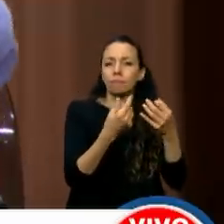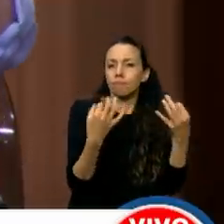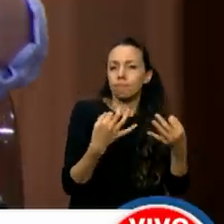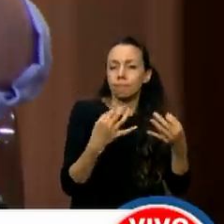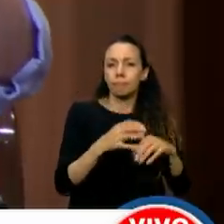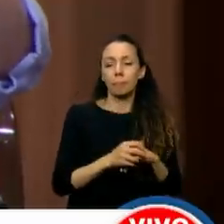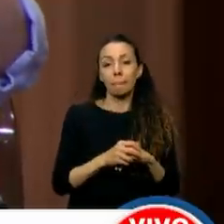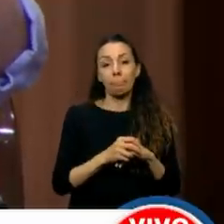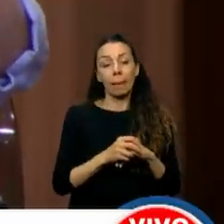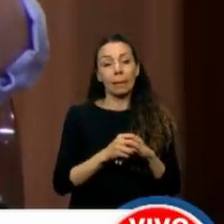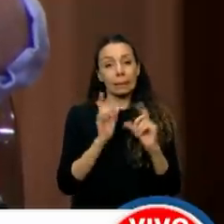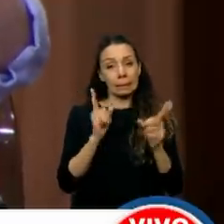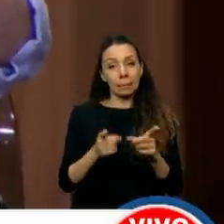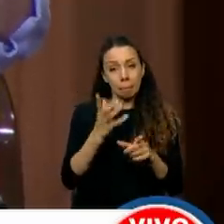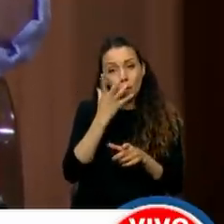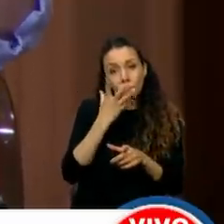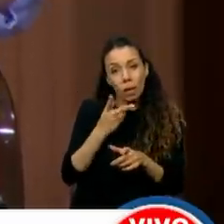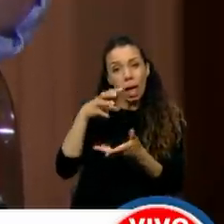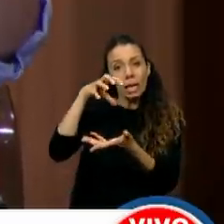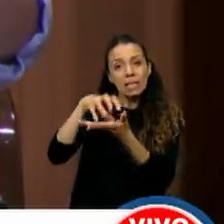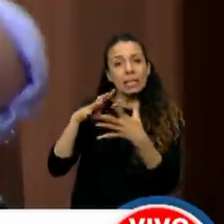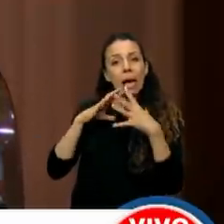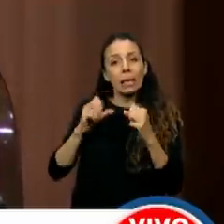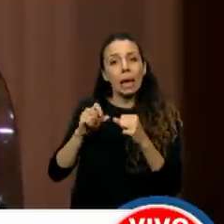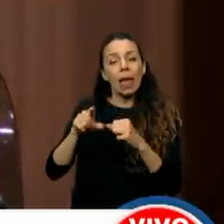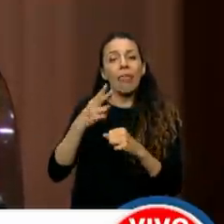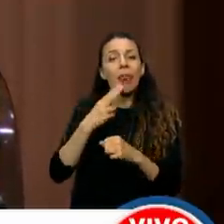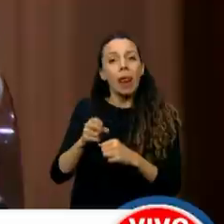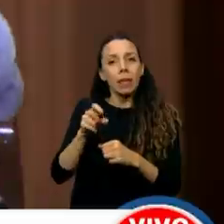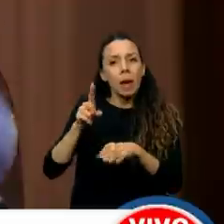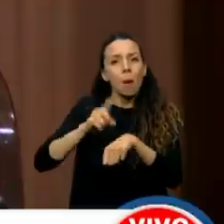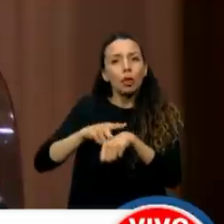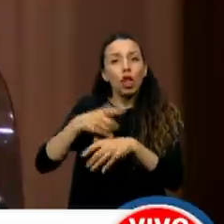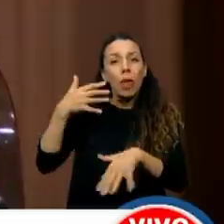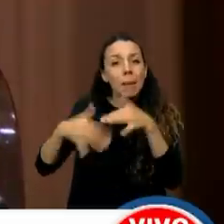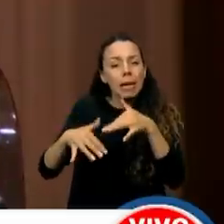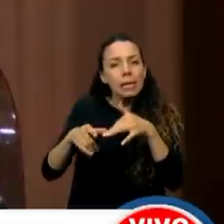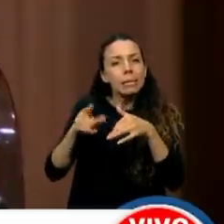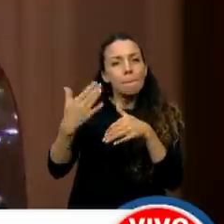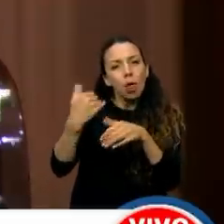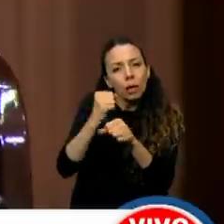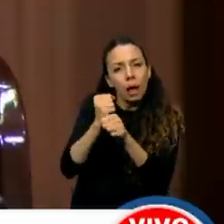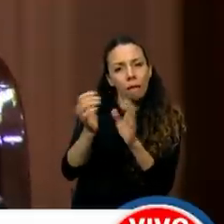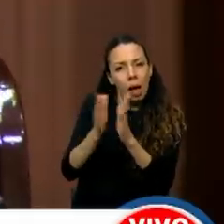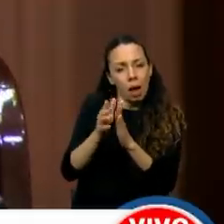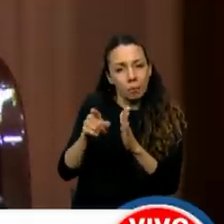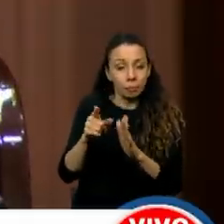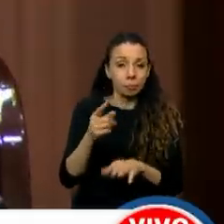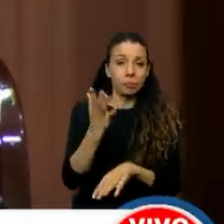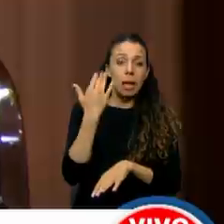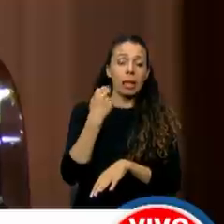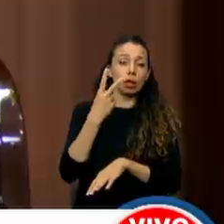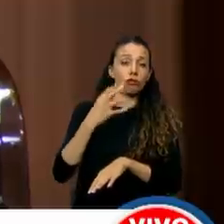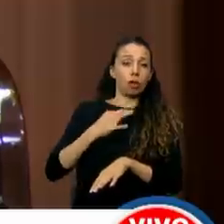secretaria de energía cuando hay un momento de emergencia hace dos años atrás en nuestra provincia por los